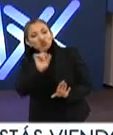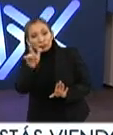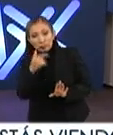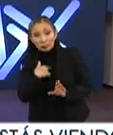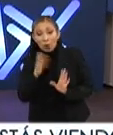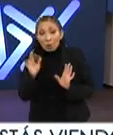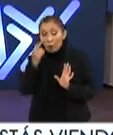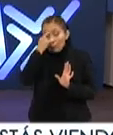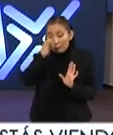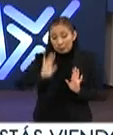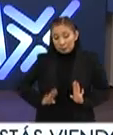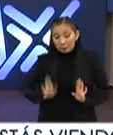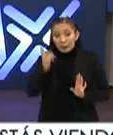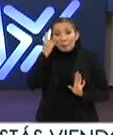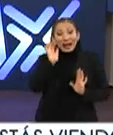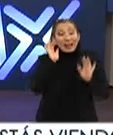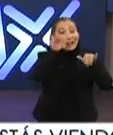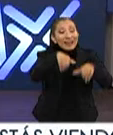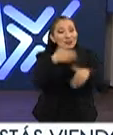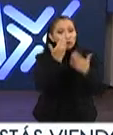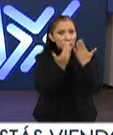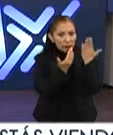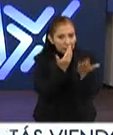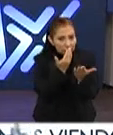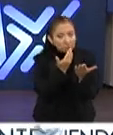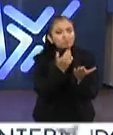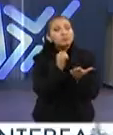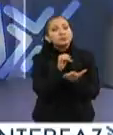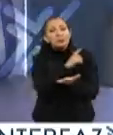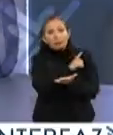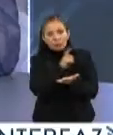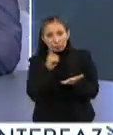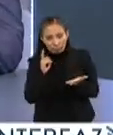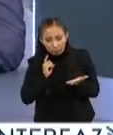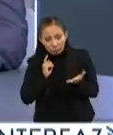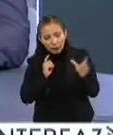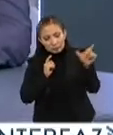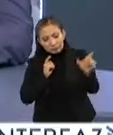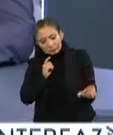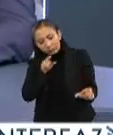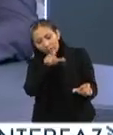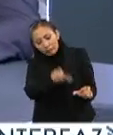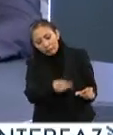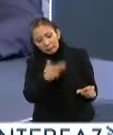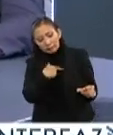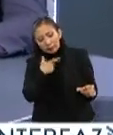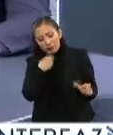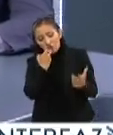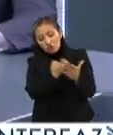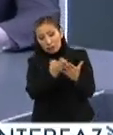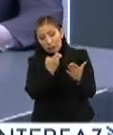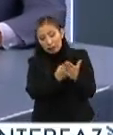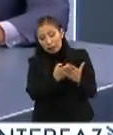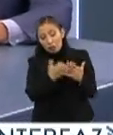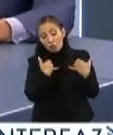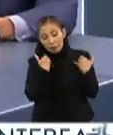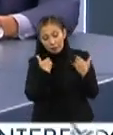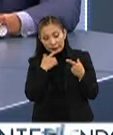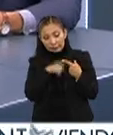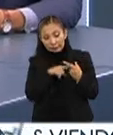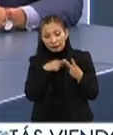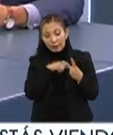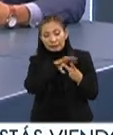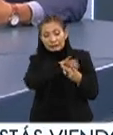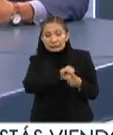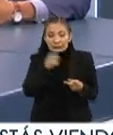de ingreso, cabe destacar que sí tiene que tener una personalidad crítica, tiene que tener